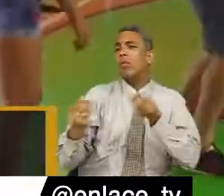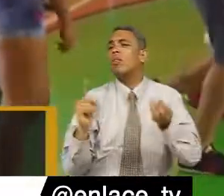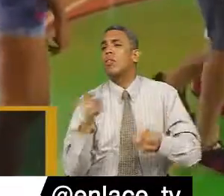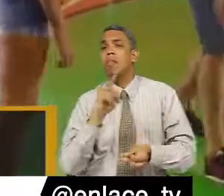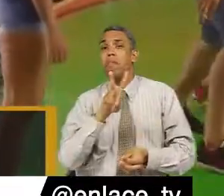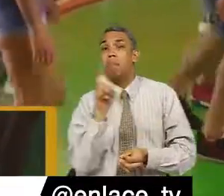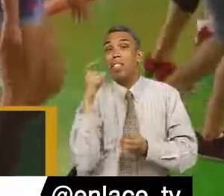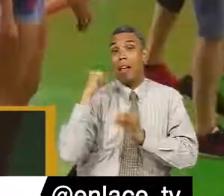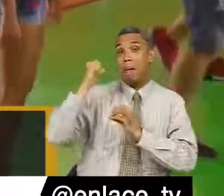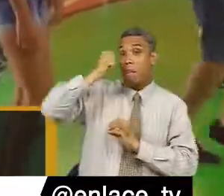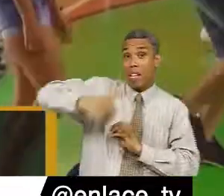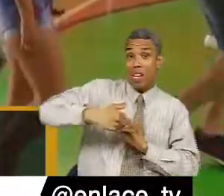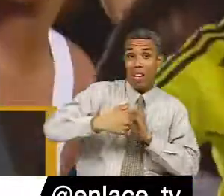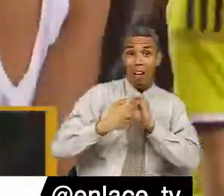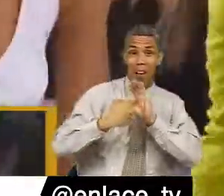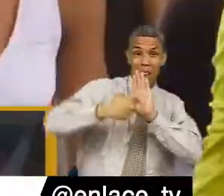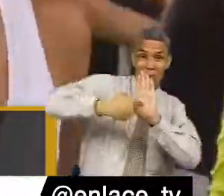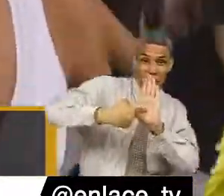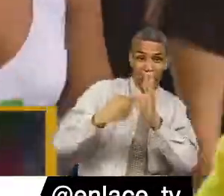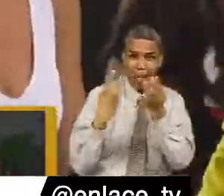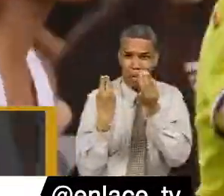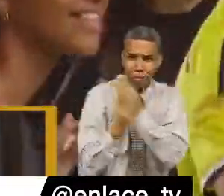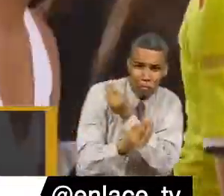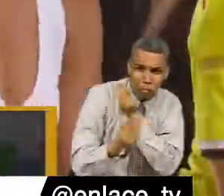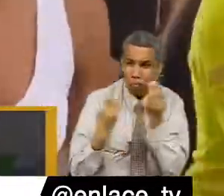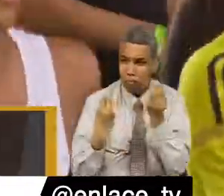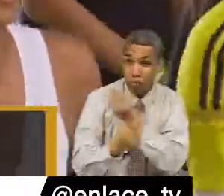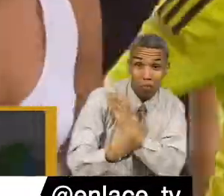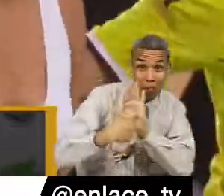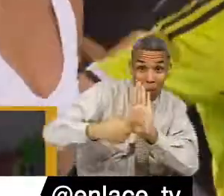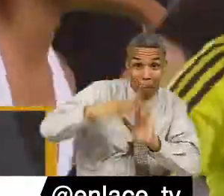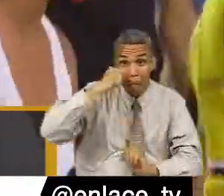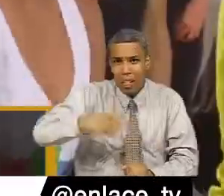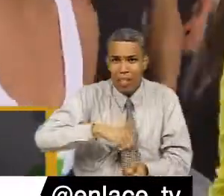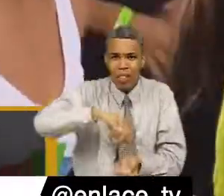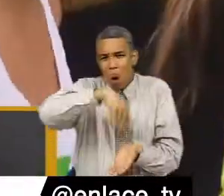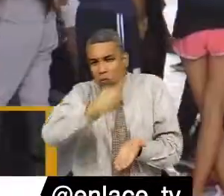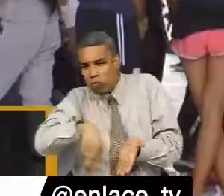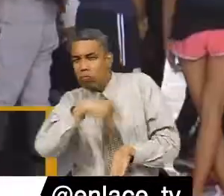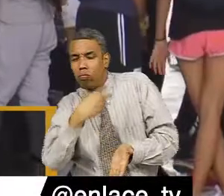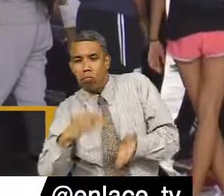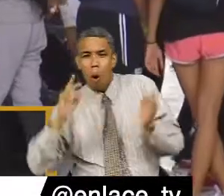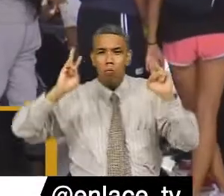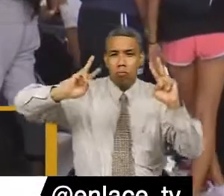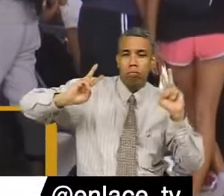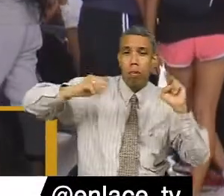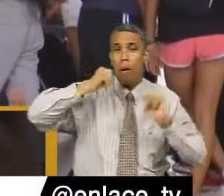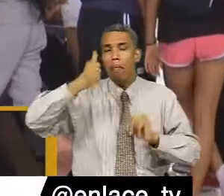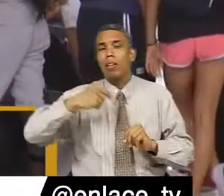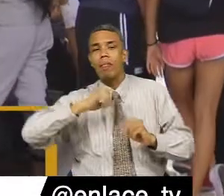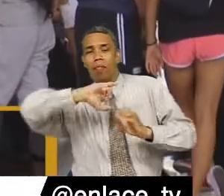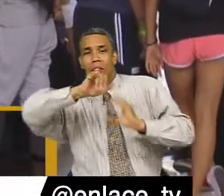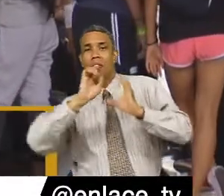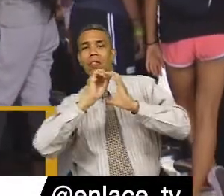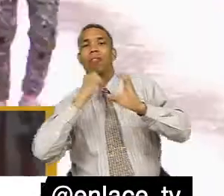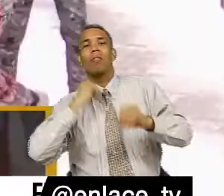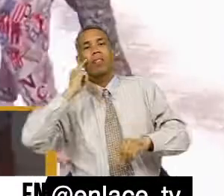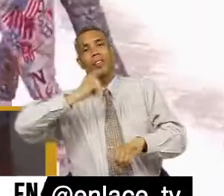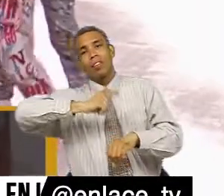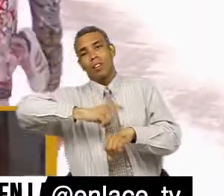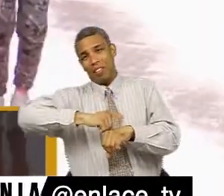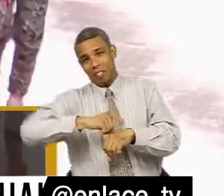cosas muy bonitas que solamente Barranca Bermeja las va a disfrutar. 23, 24 y 25, Centro Comercial San Silvestre, 2 de la tarde, sábado y domingo. No se lo